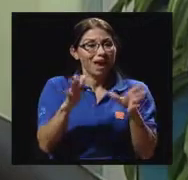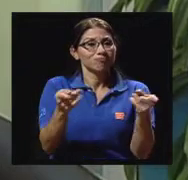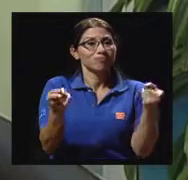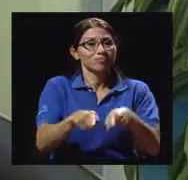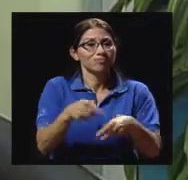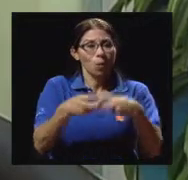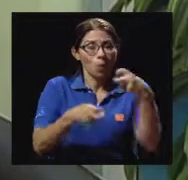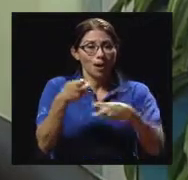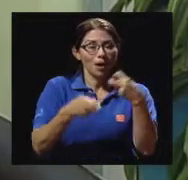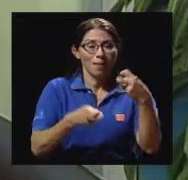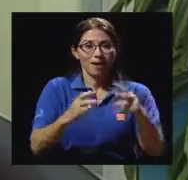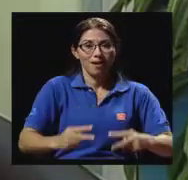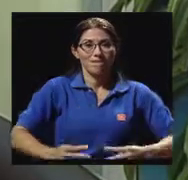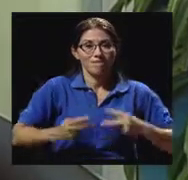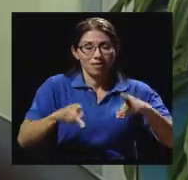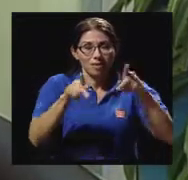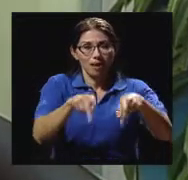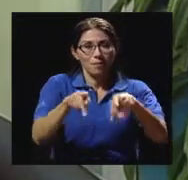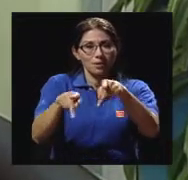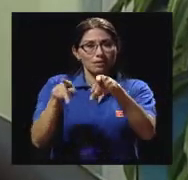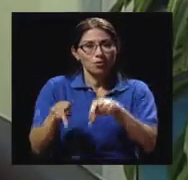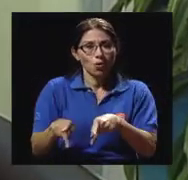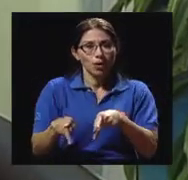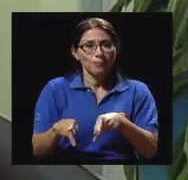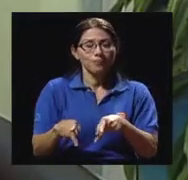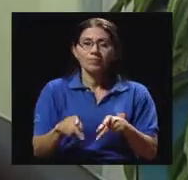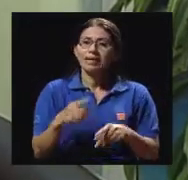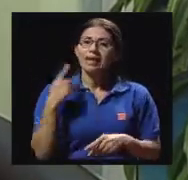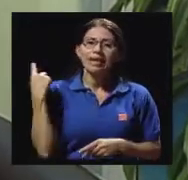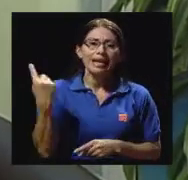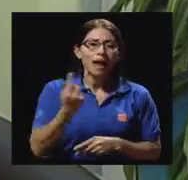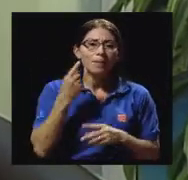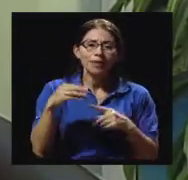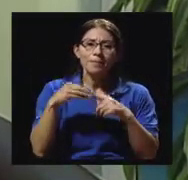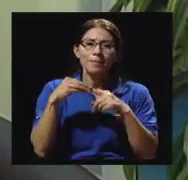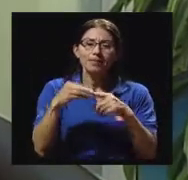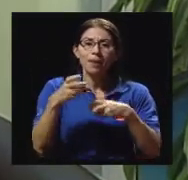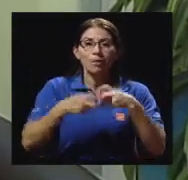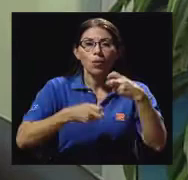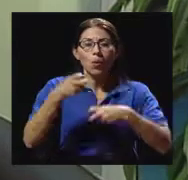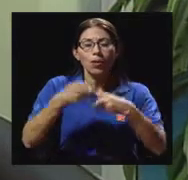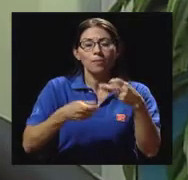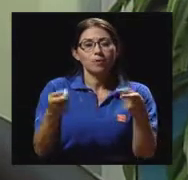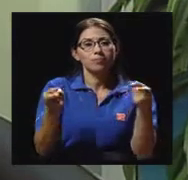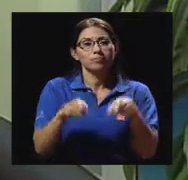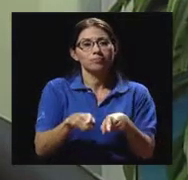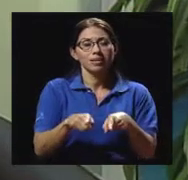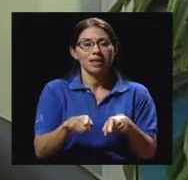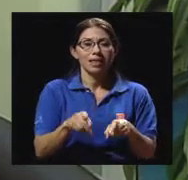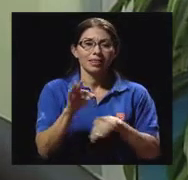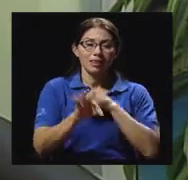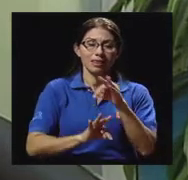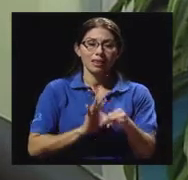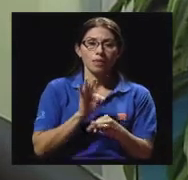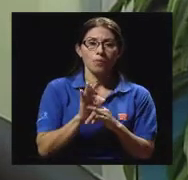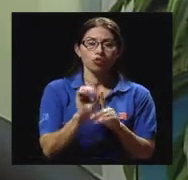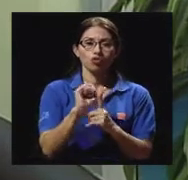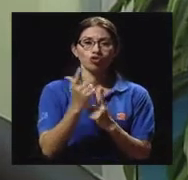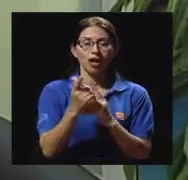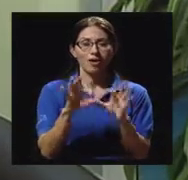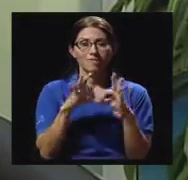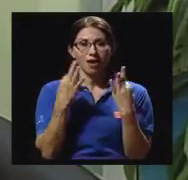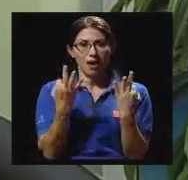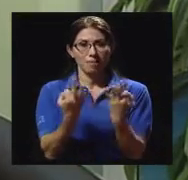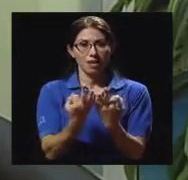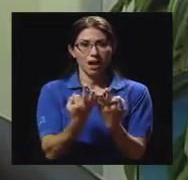persona. Generalmente los principales problemas son de tipo social, familiar. Es